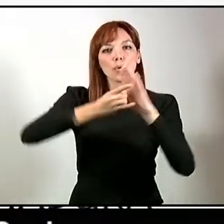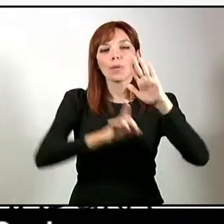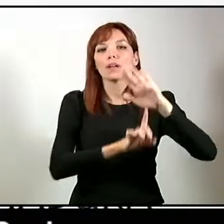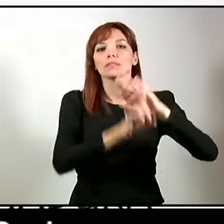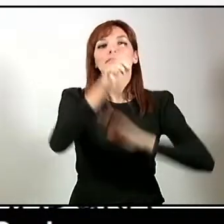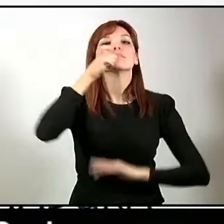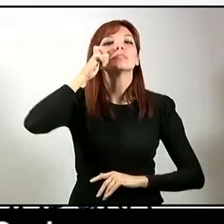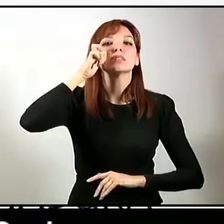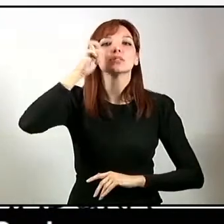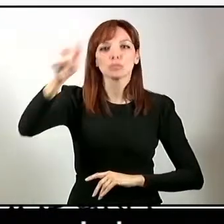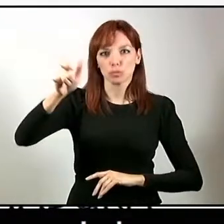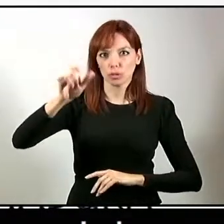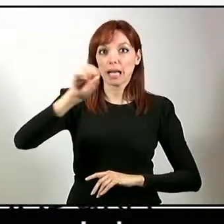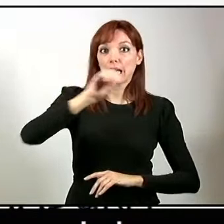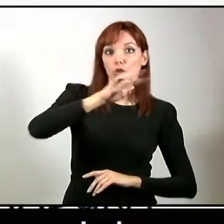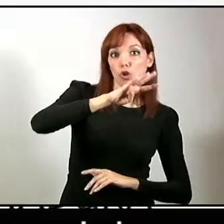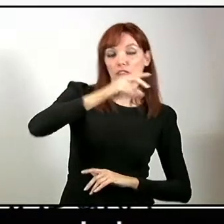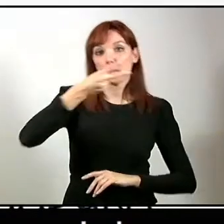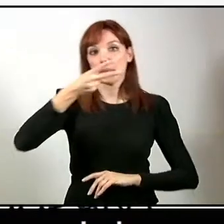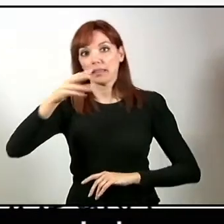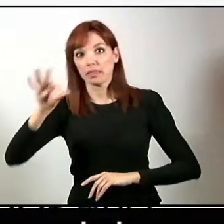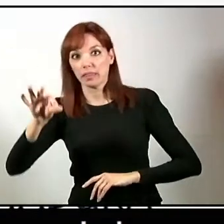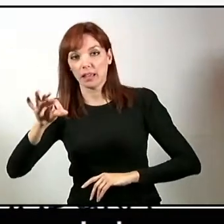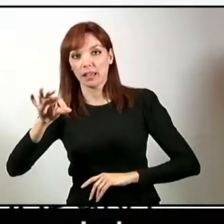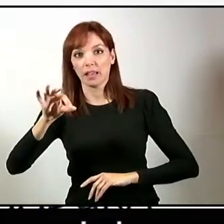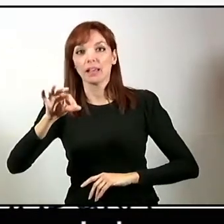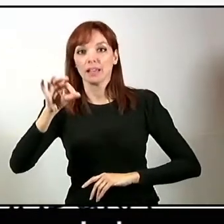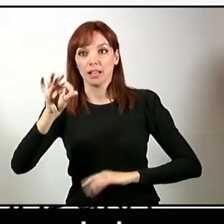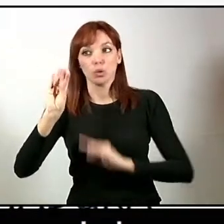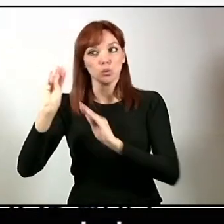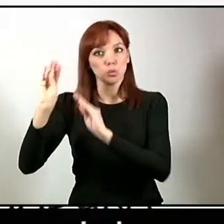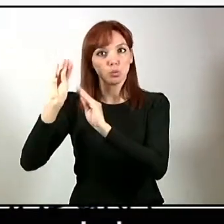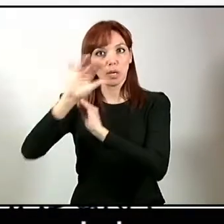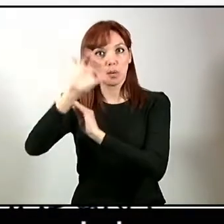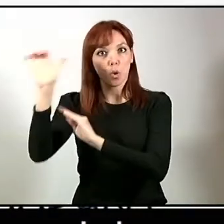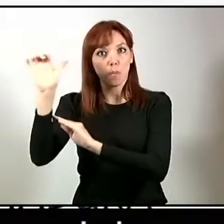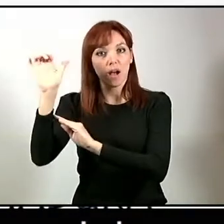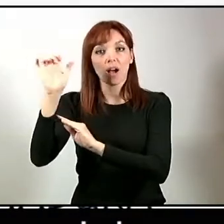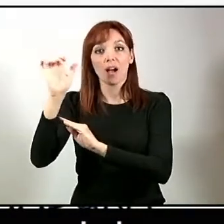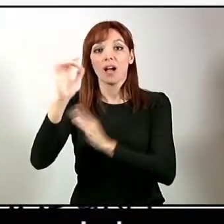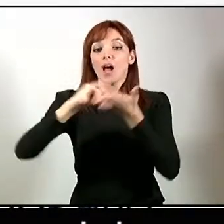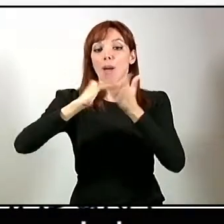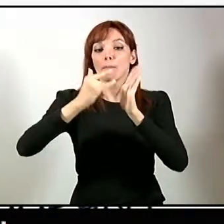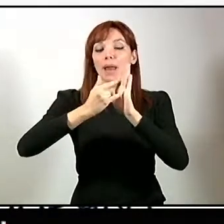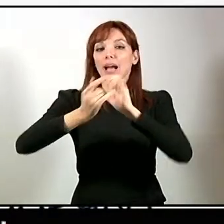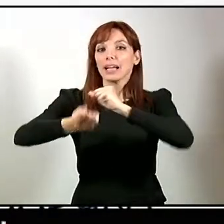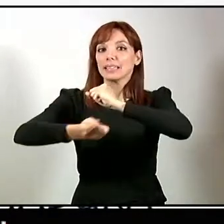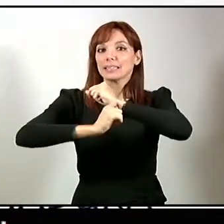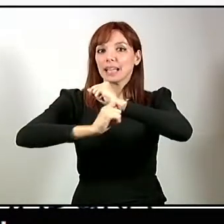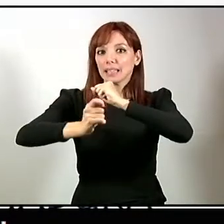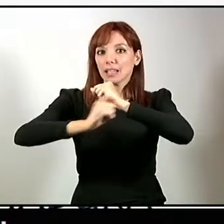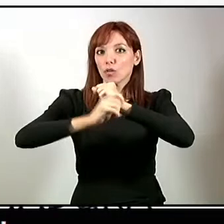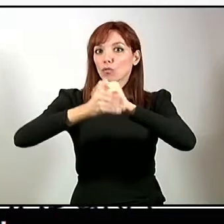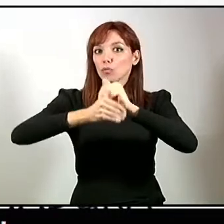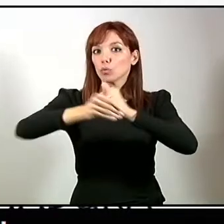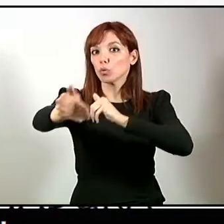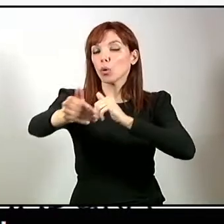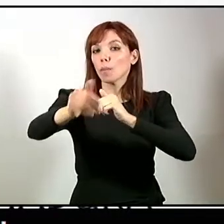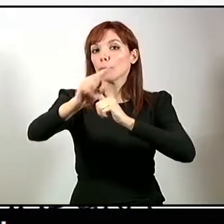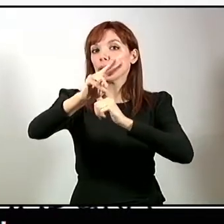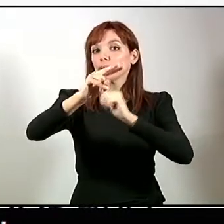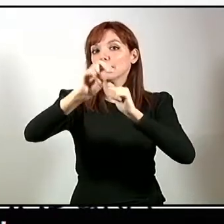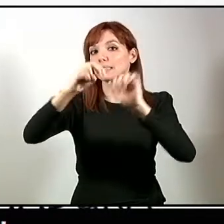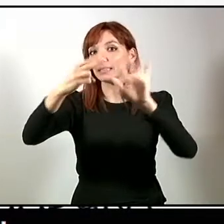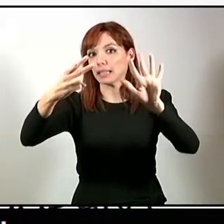Rural del 14-20, del FEADER, y dentro del Plan Estratégico Futuro del 23-27 estaba